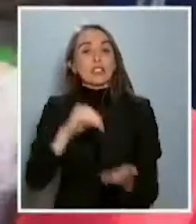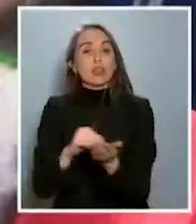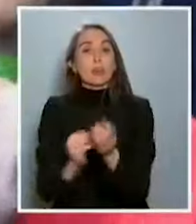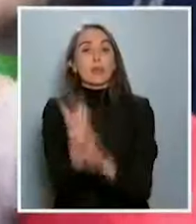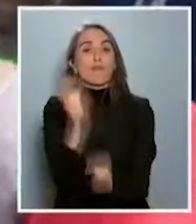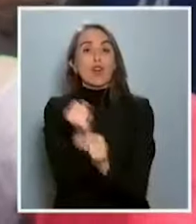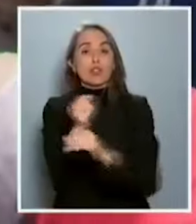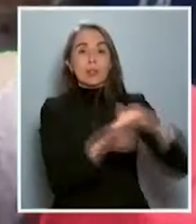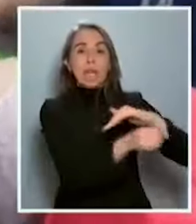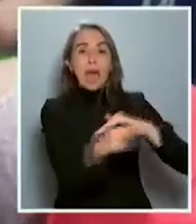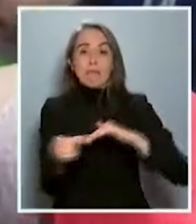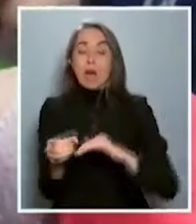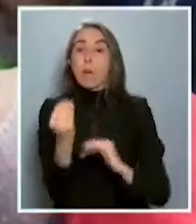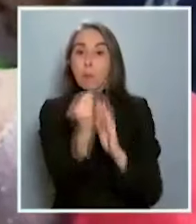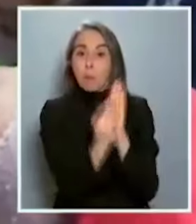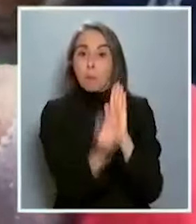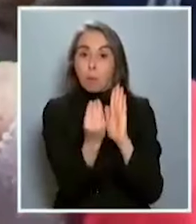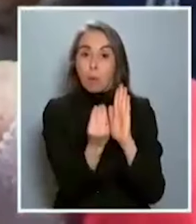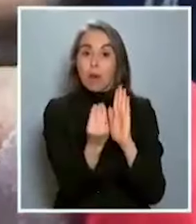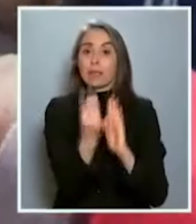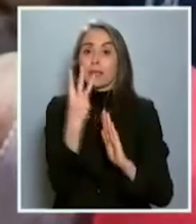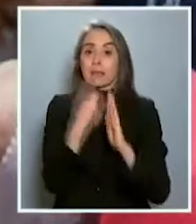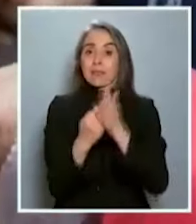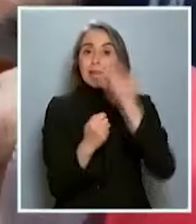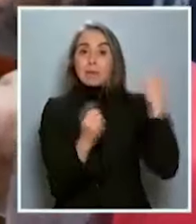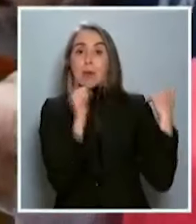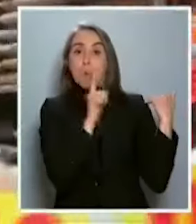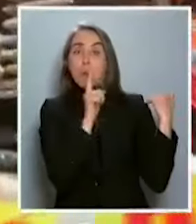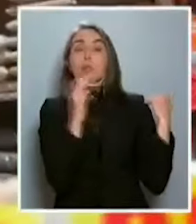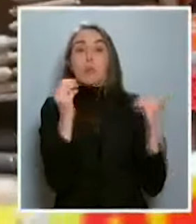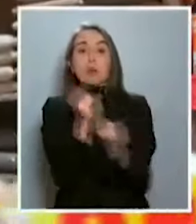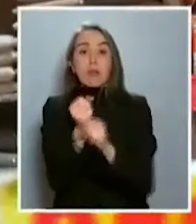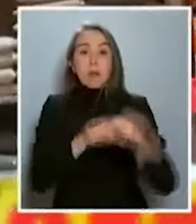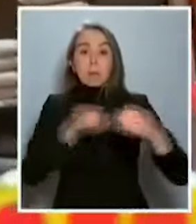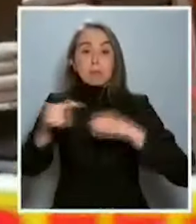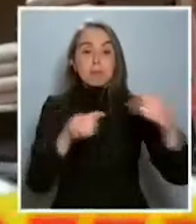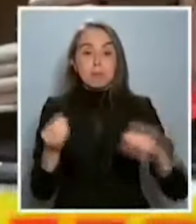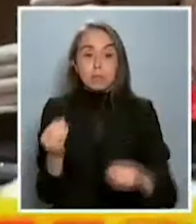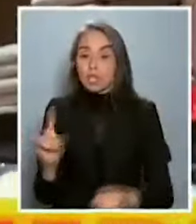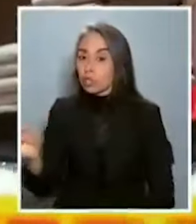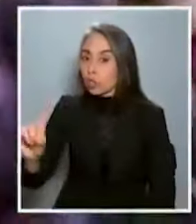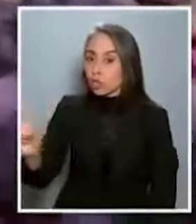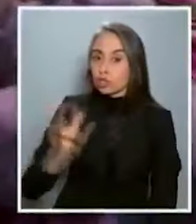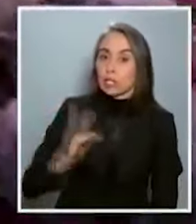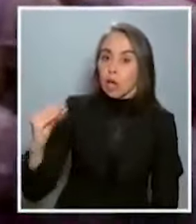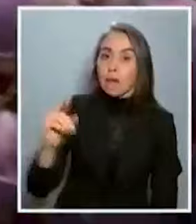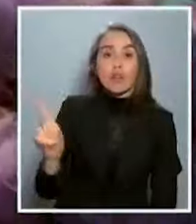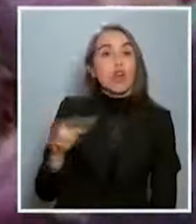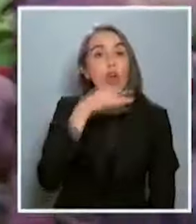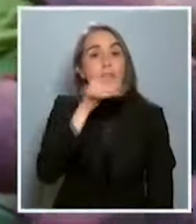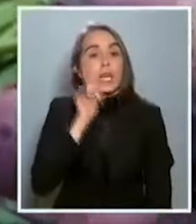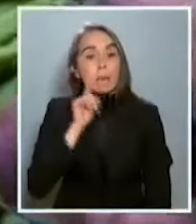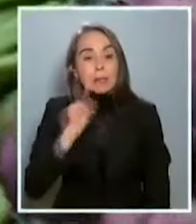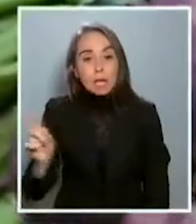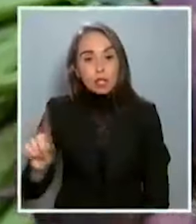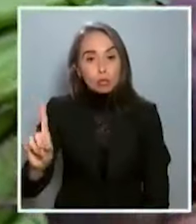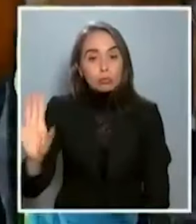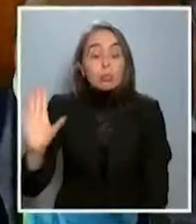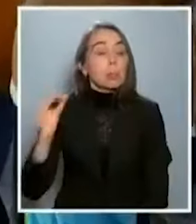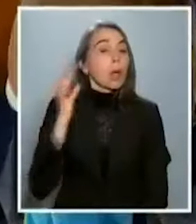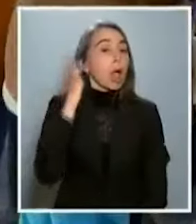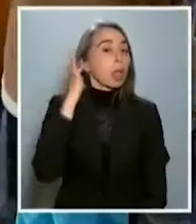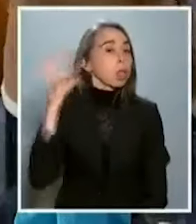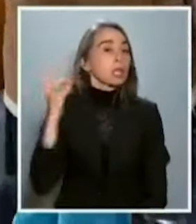empleos, tuvimos buenas cifras en el último trimestre móvil. No, no señor, no mienta.